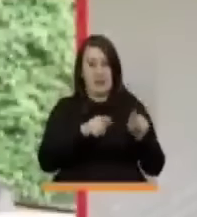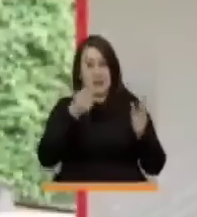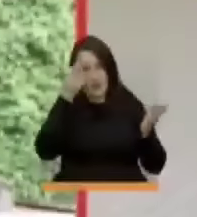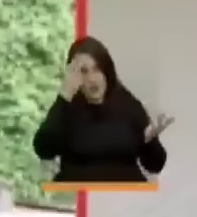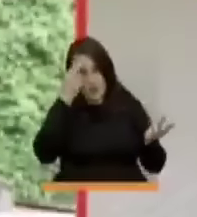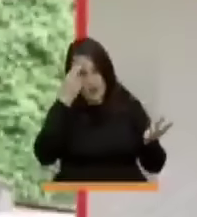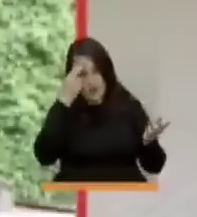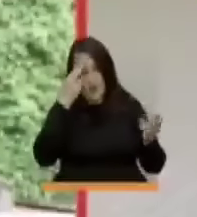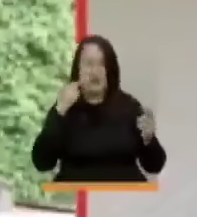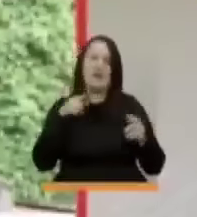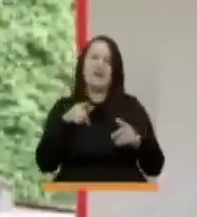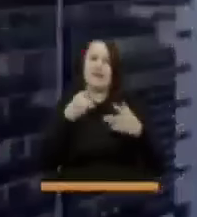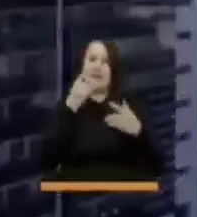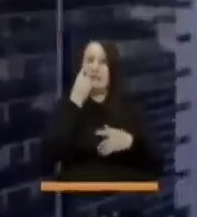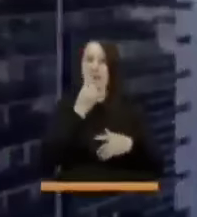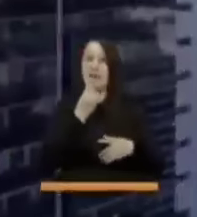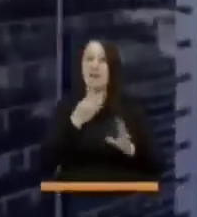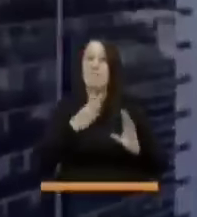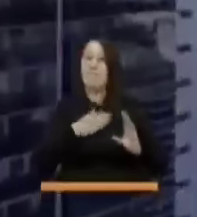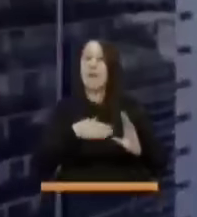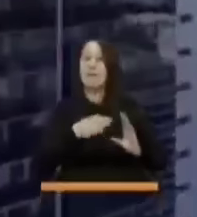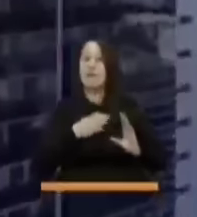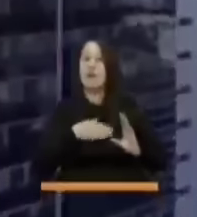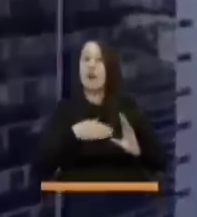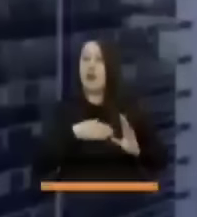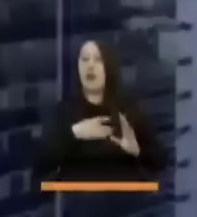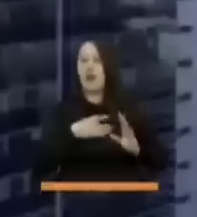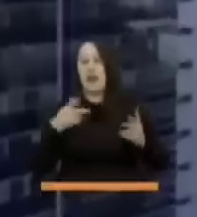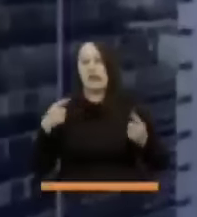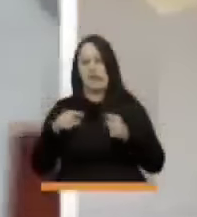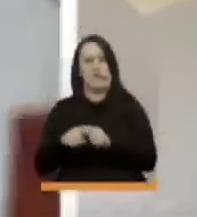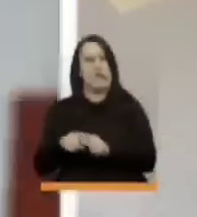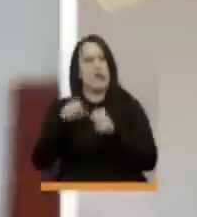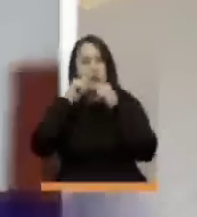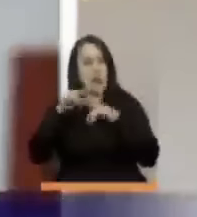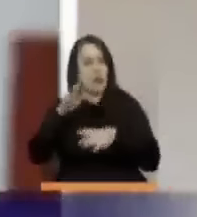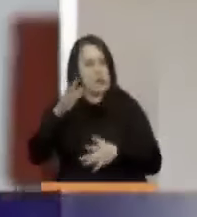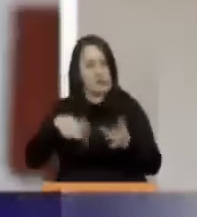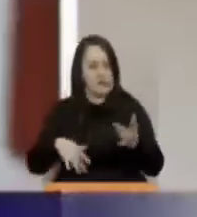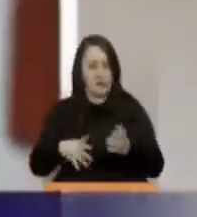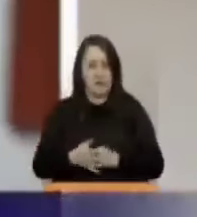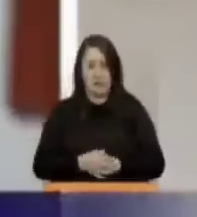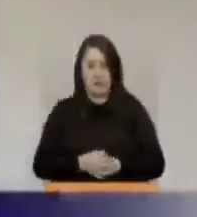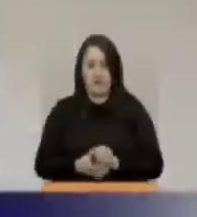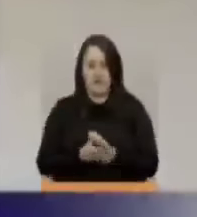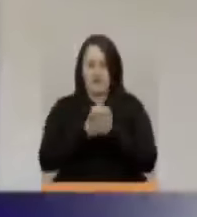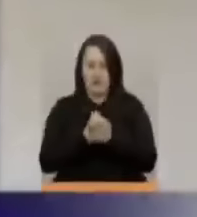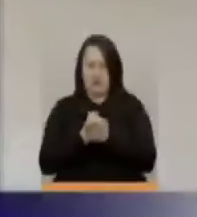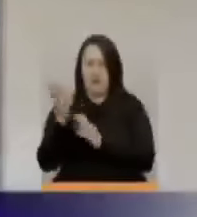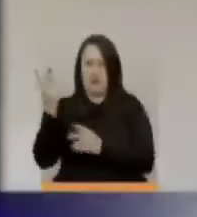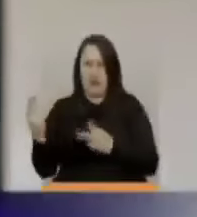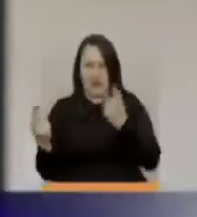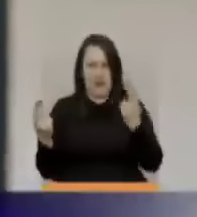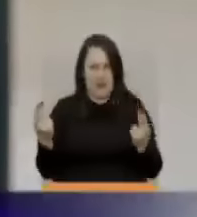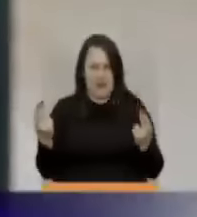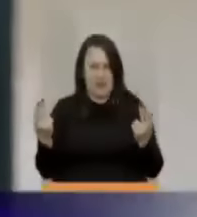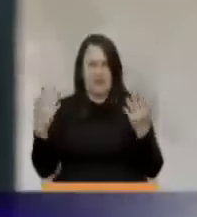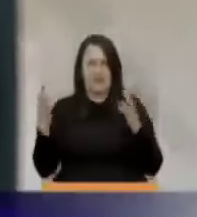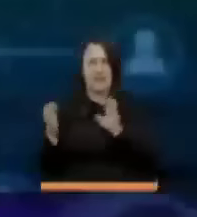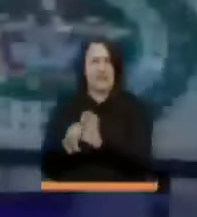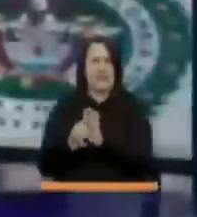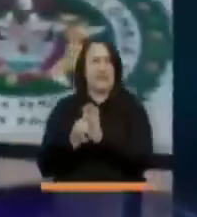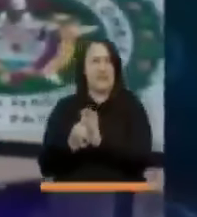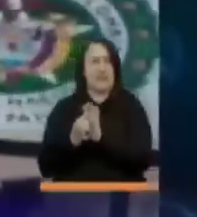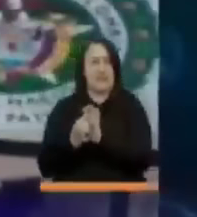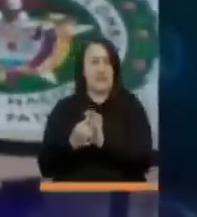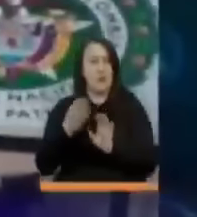obviamente genera un cruce de intereses particulares con intereses públicos que no es sano. La amistad de estas dos poderosas parejas es tan estrecha que en pleno puente